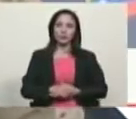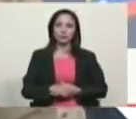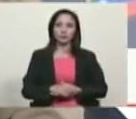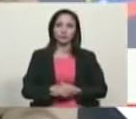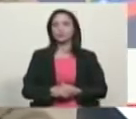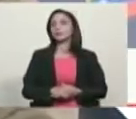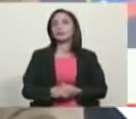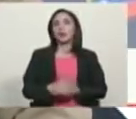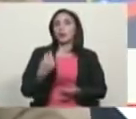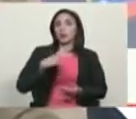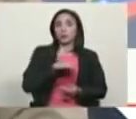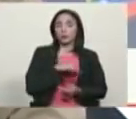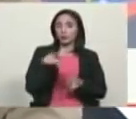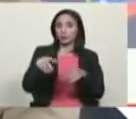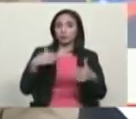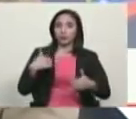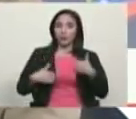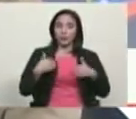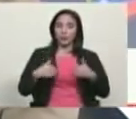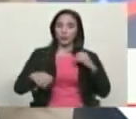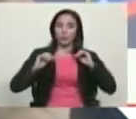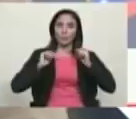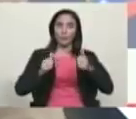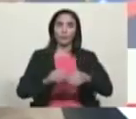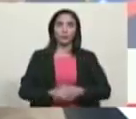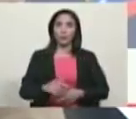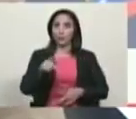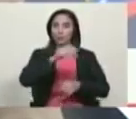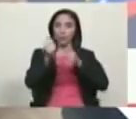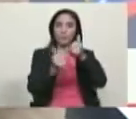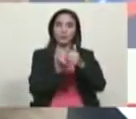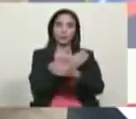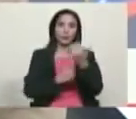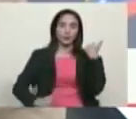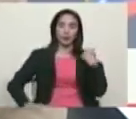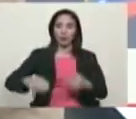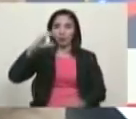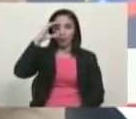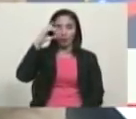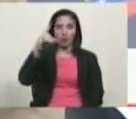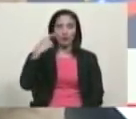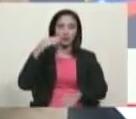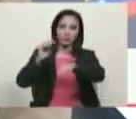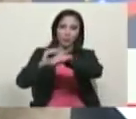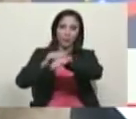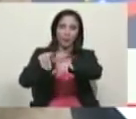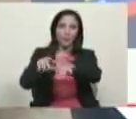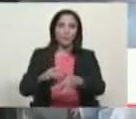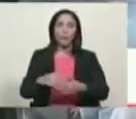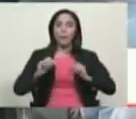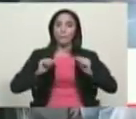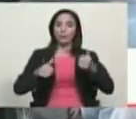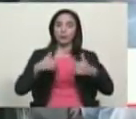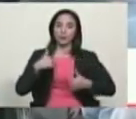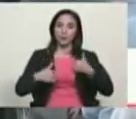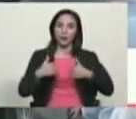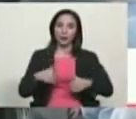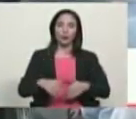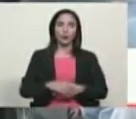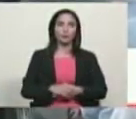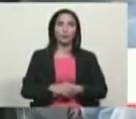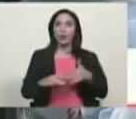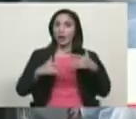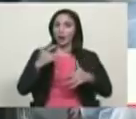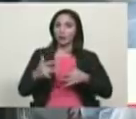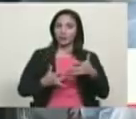Nosotros vamos a empezar el miércoles, señora vicepresidenta, compañera Delcy Rodríguez, vamos a empezar una